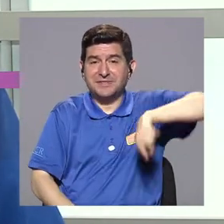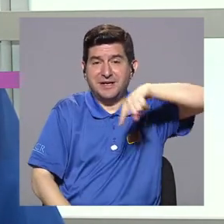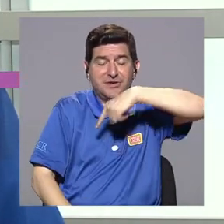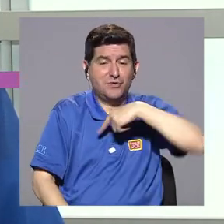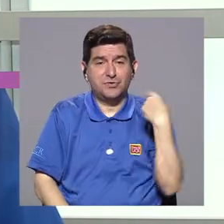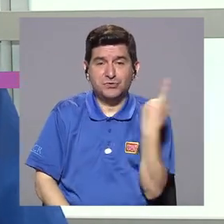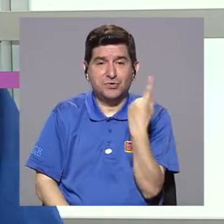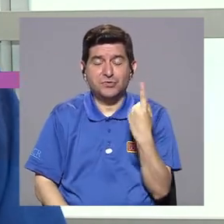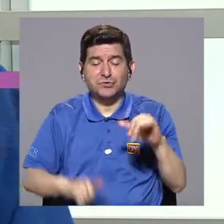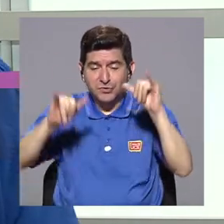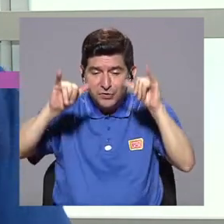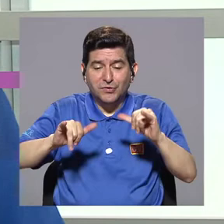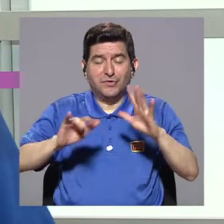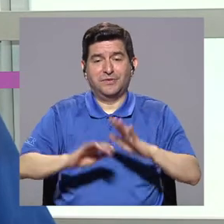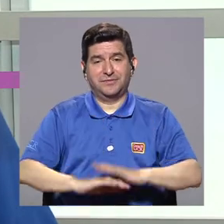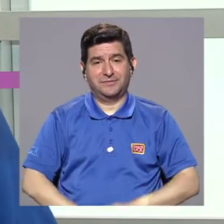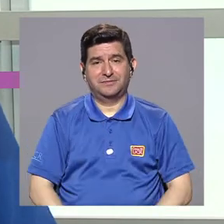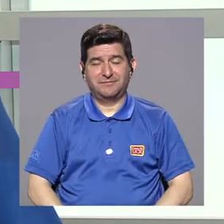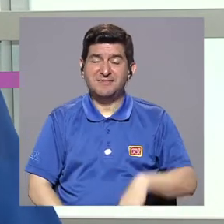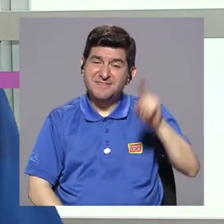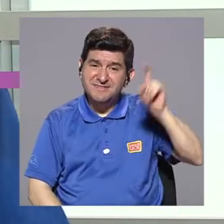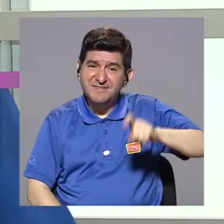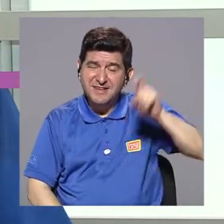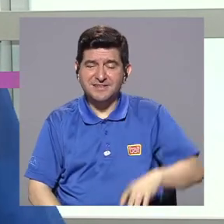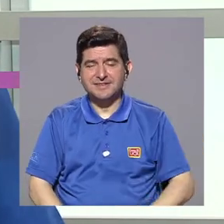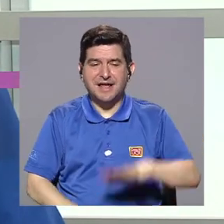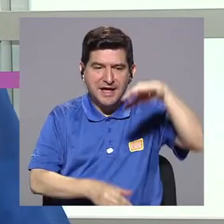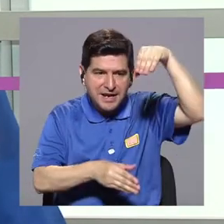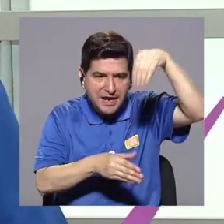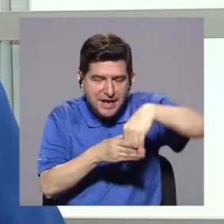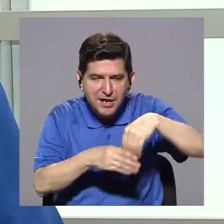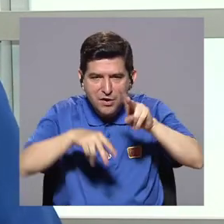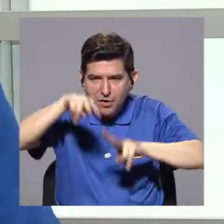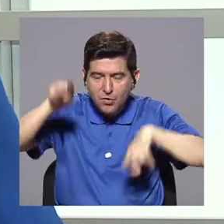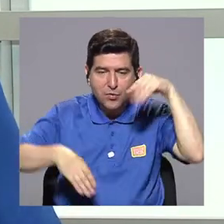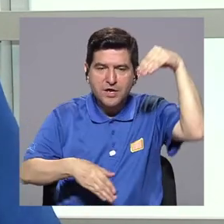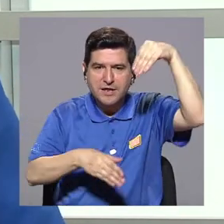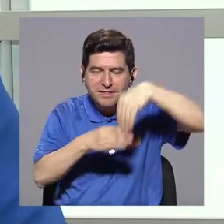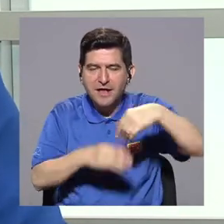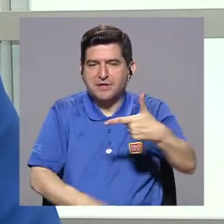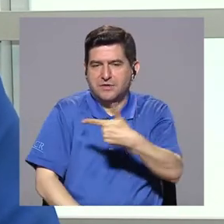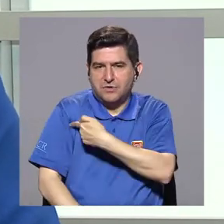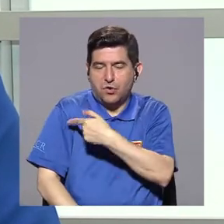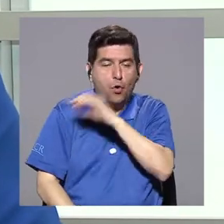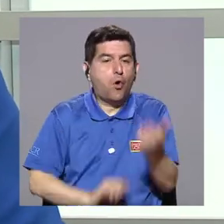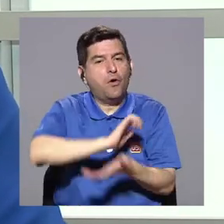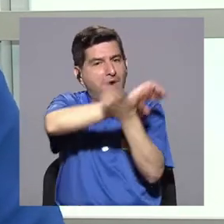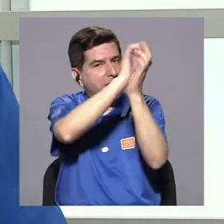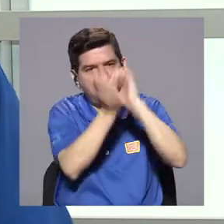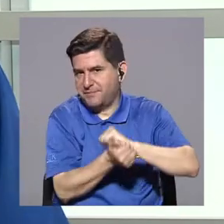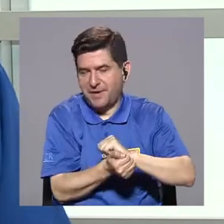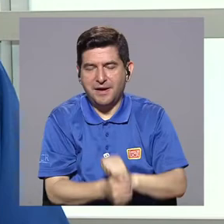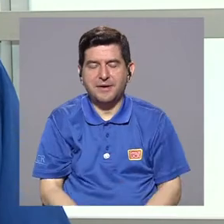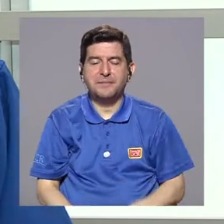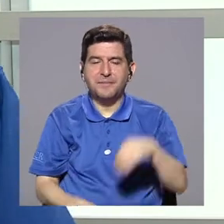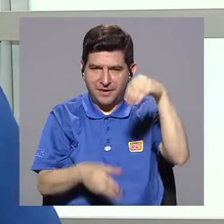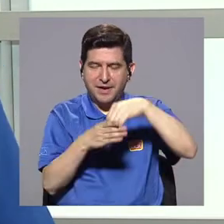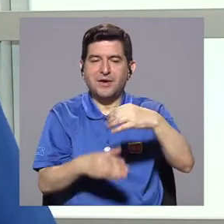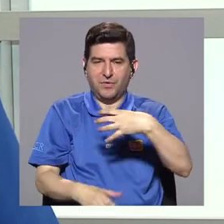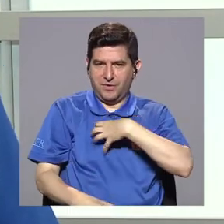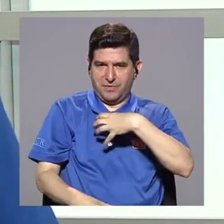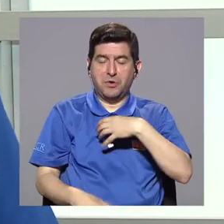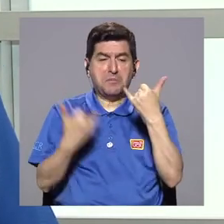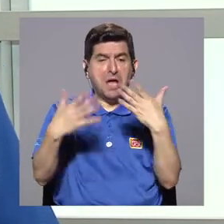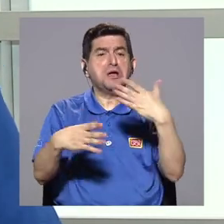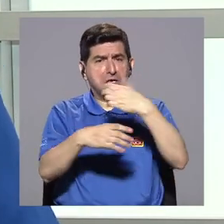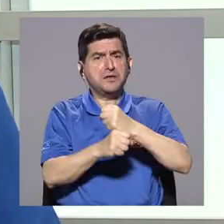para nosotros, o más prevalente para nosotros. Entonces necesitamos incluir esta variante en esa vacuna o cambiar la vacuna para que